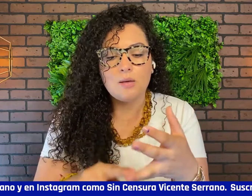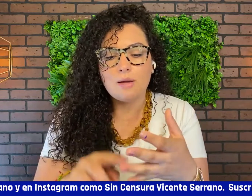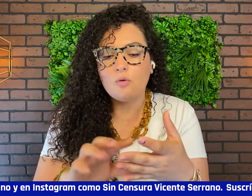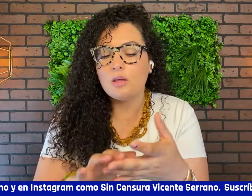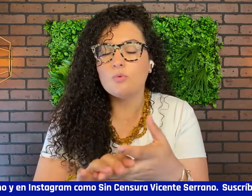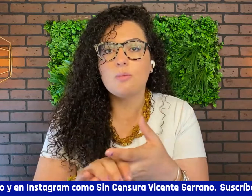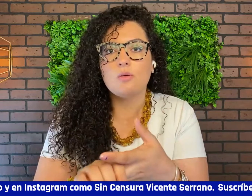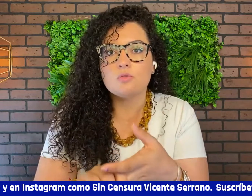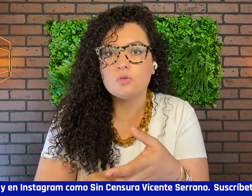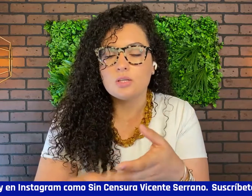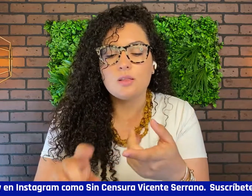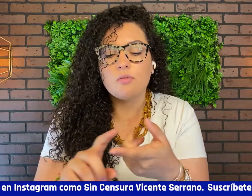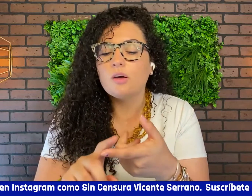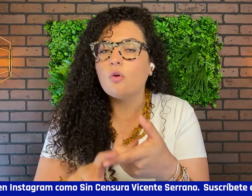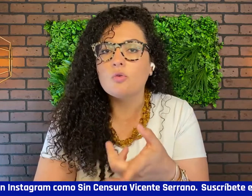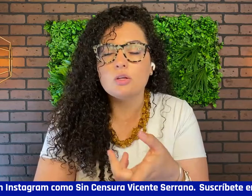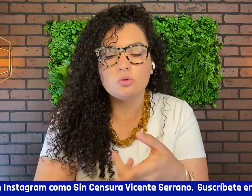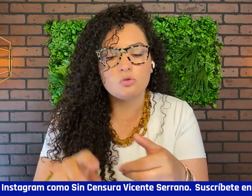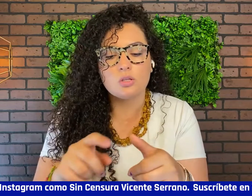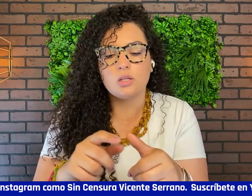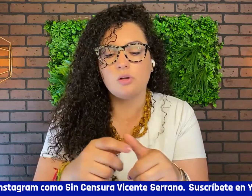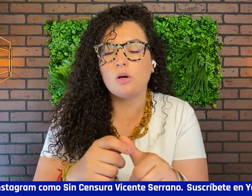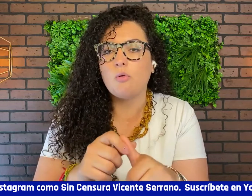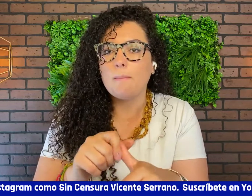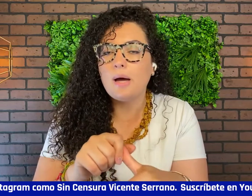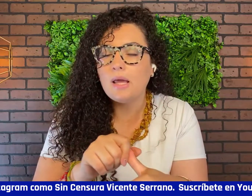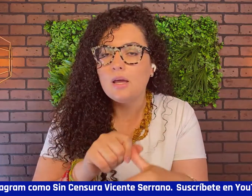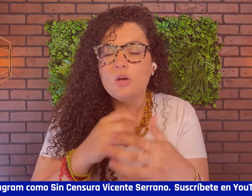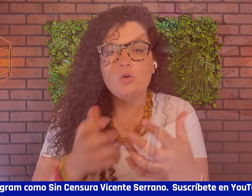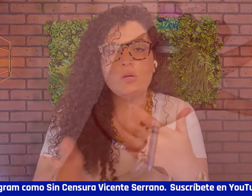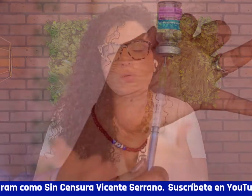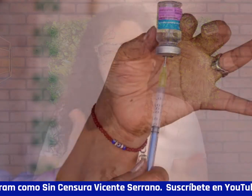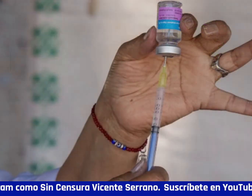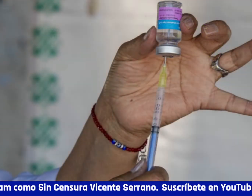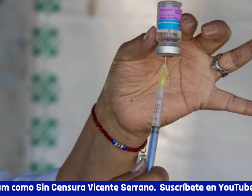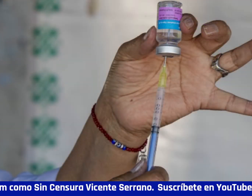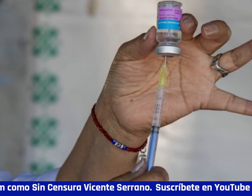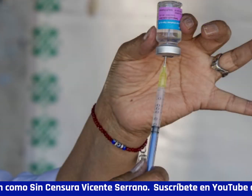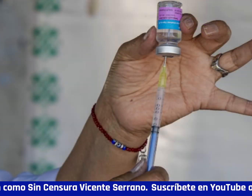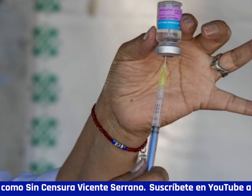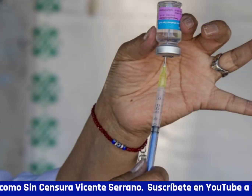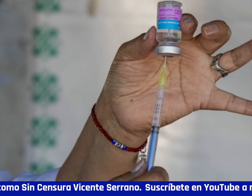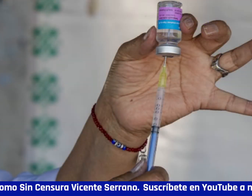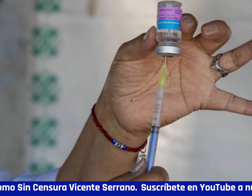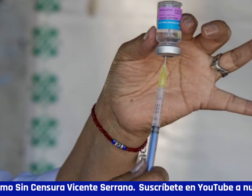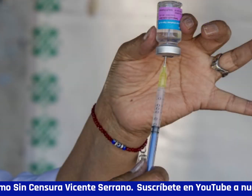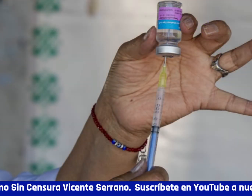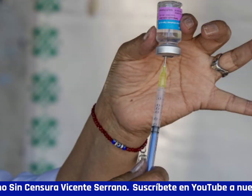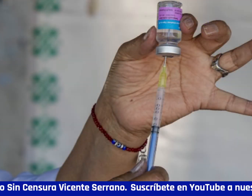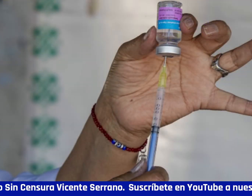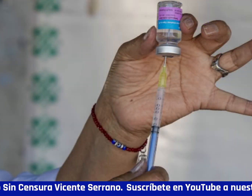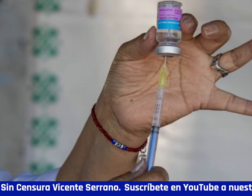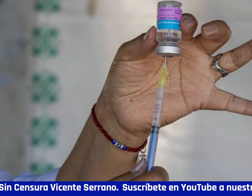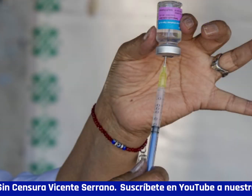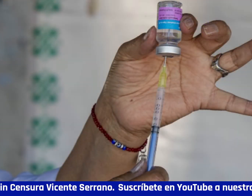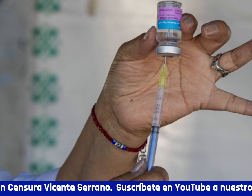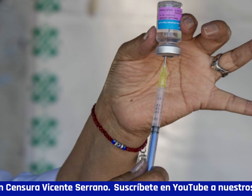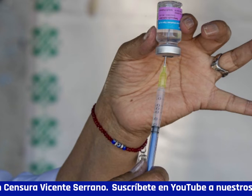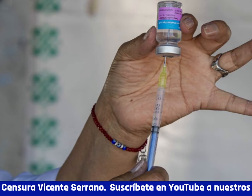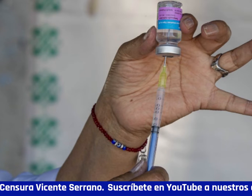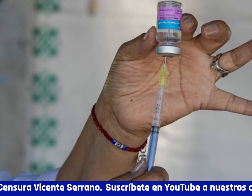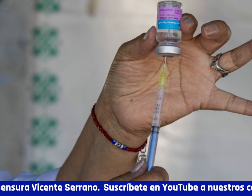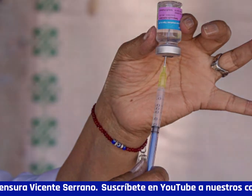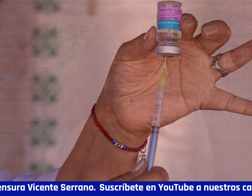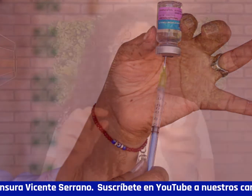análisis del tema, no hay una evaluación científica, no hay un estudio científico que lo ampare, no es porque salió en una revista científica, no, son análisis que están haciendo